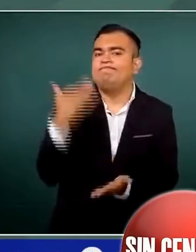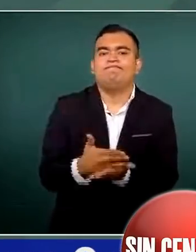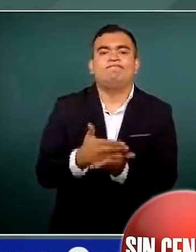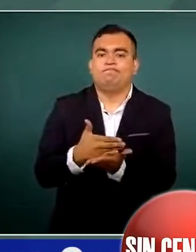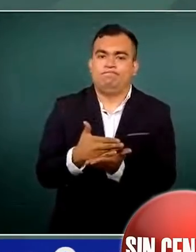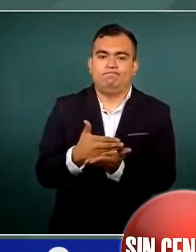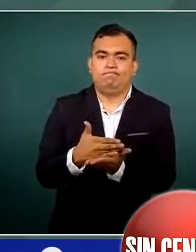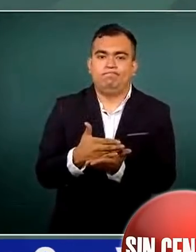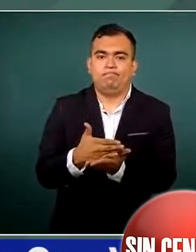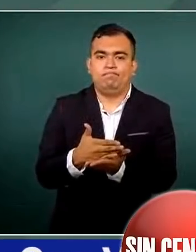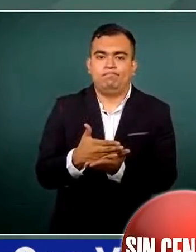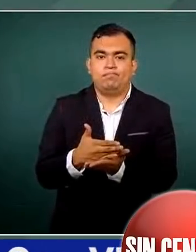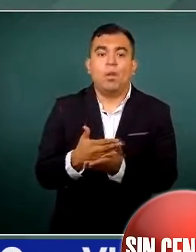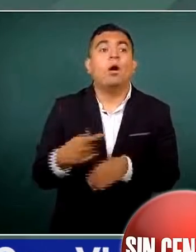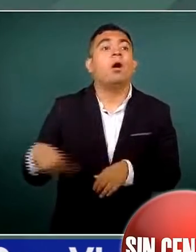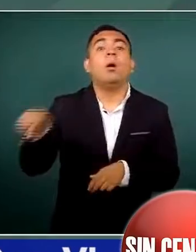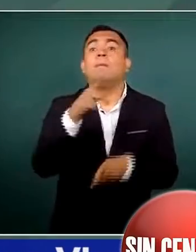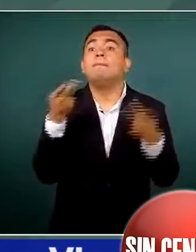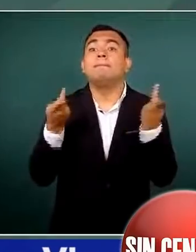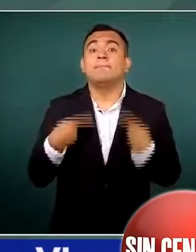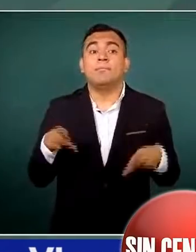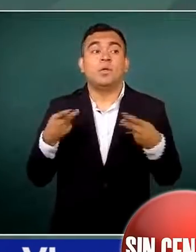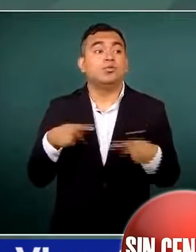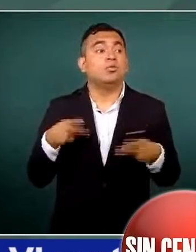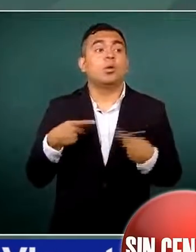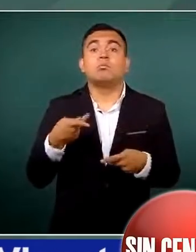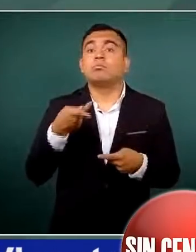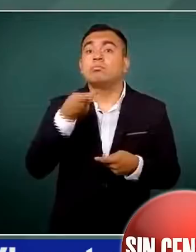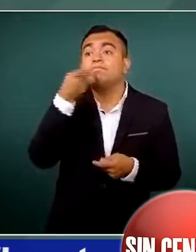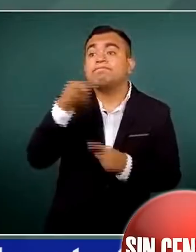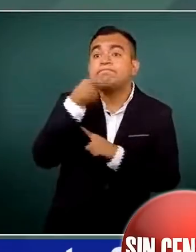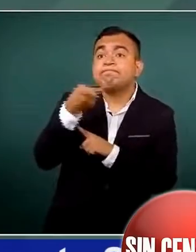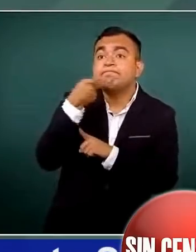que nadie se atreva a decir,